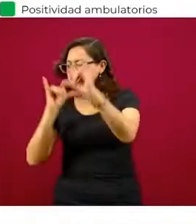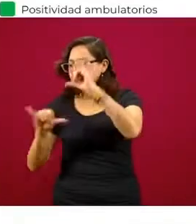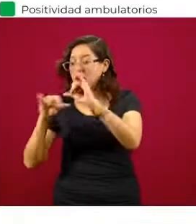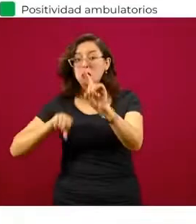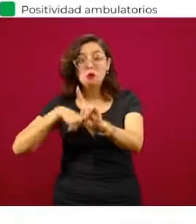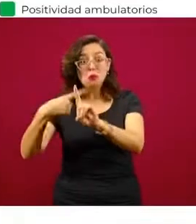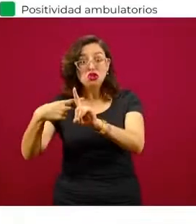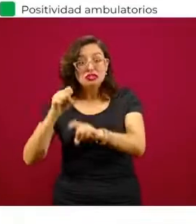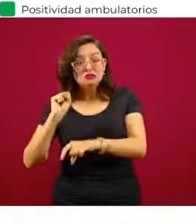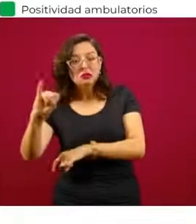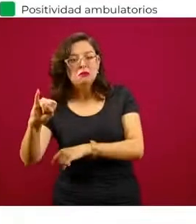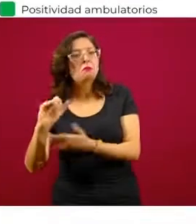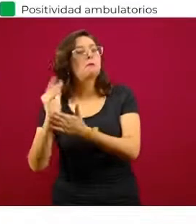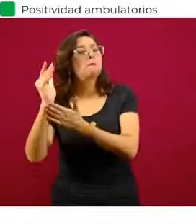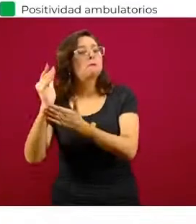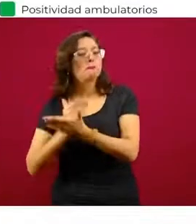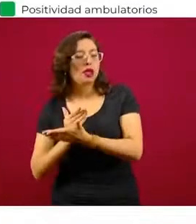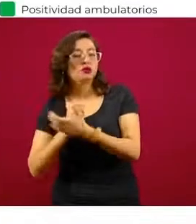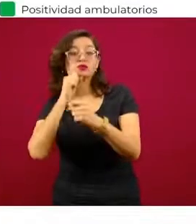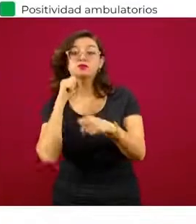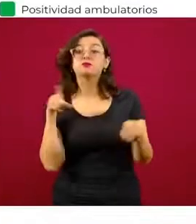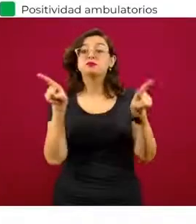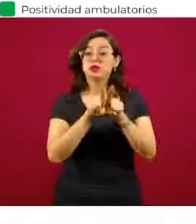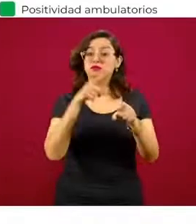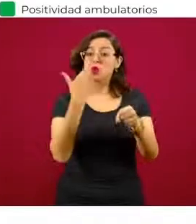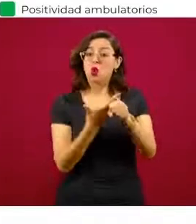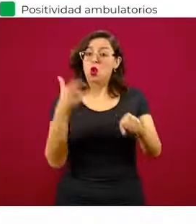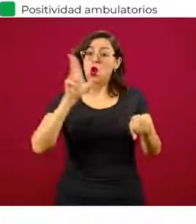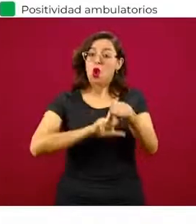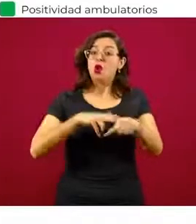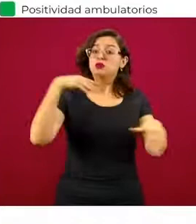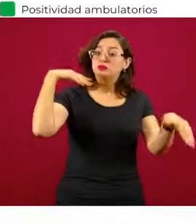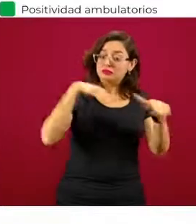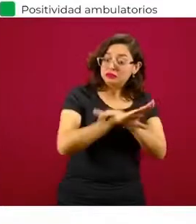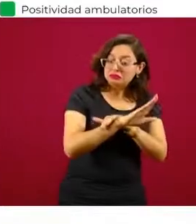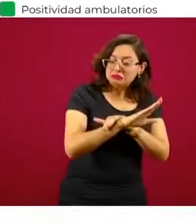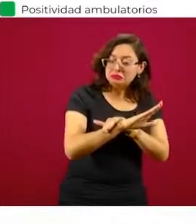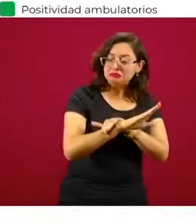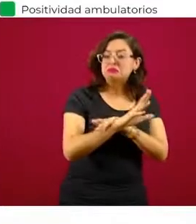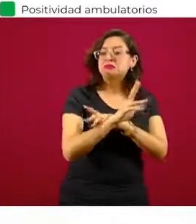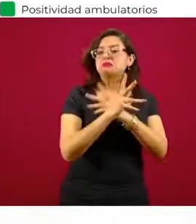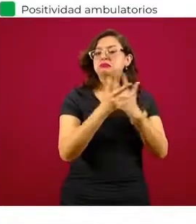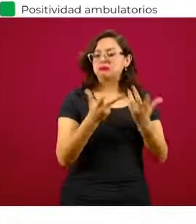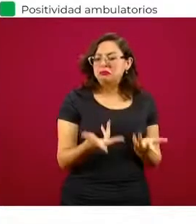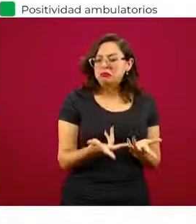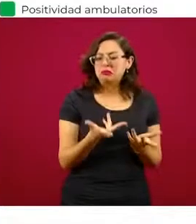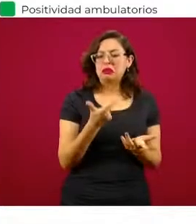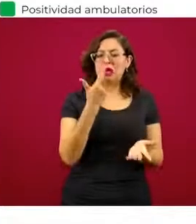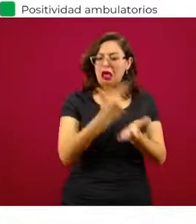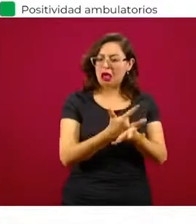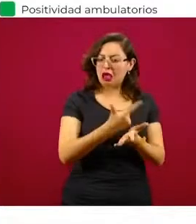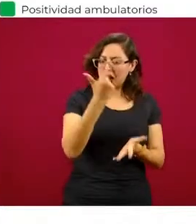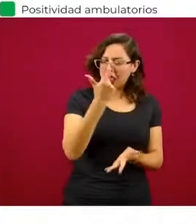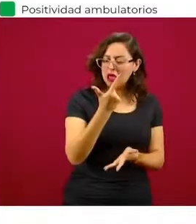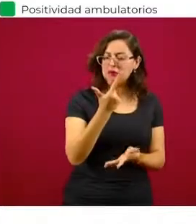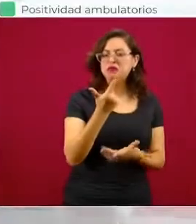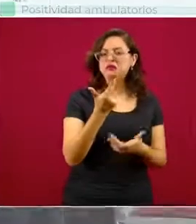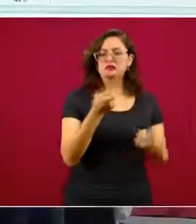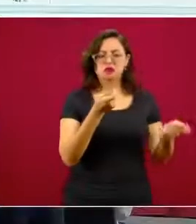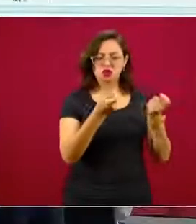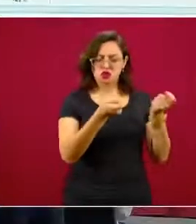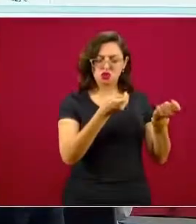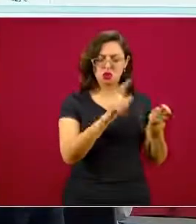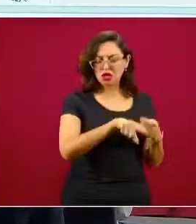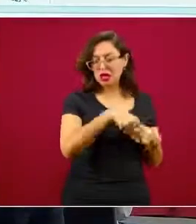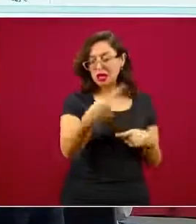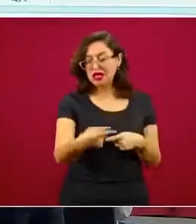que se hospitalizan, los que están en una hospitalización, digamos, estable, ¿no?, o una gravedad estable en comparación